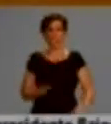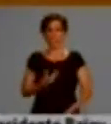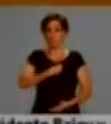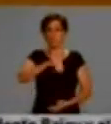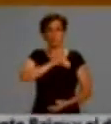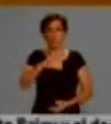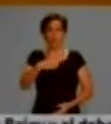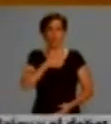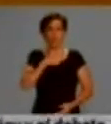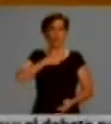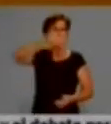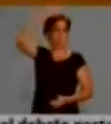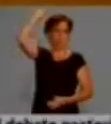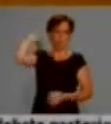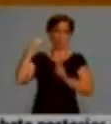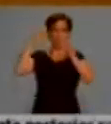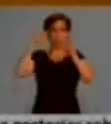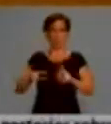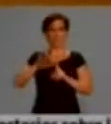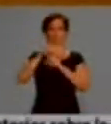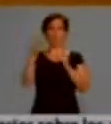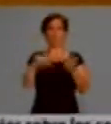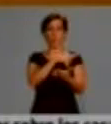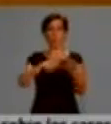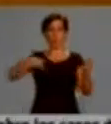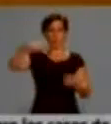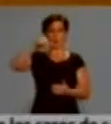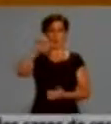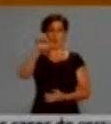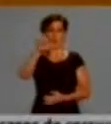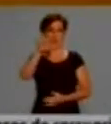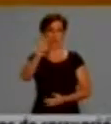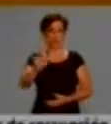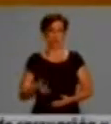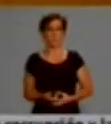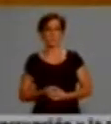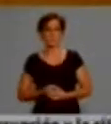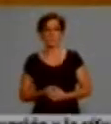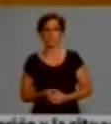se hizo la nulidad del caso Naseiro.